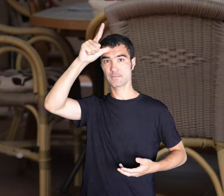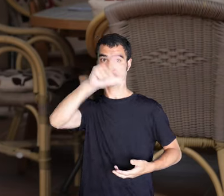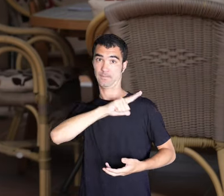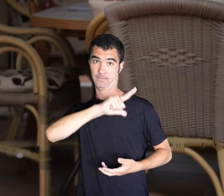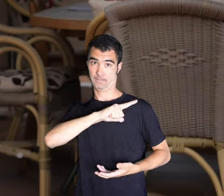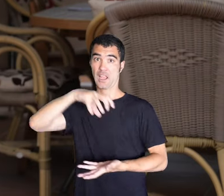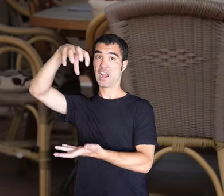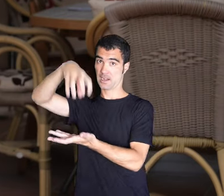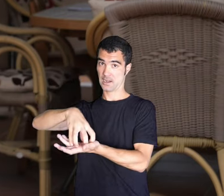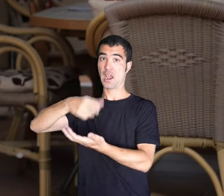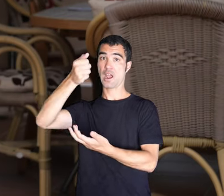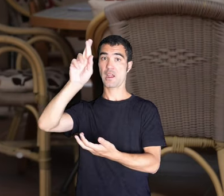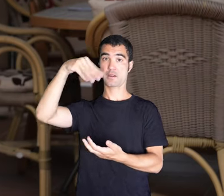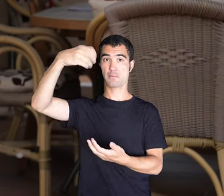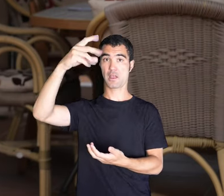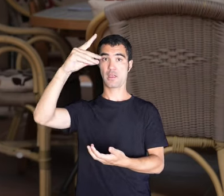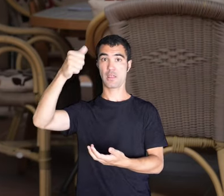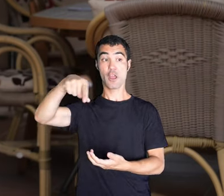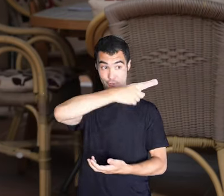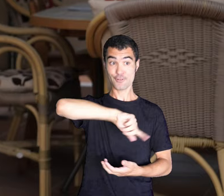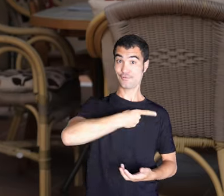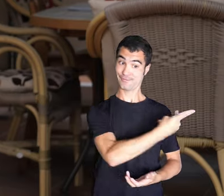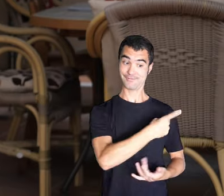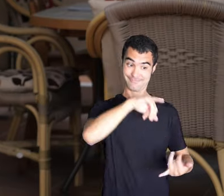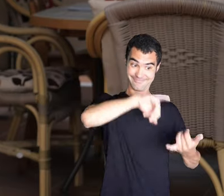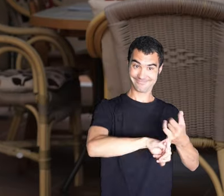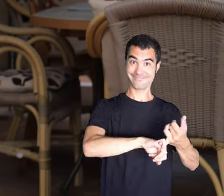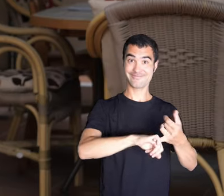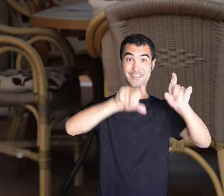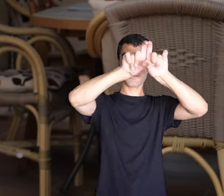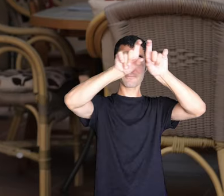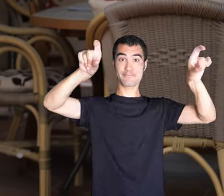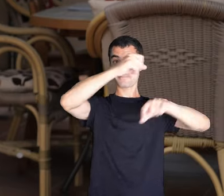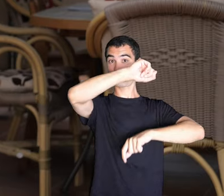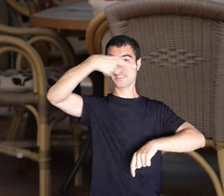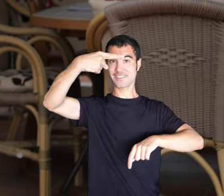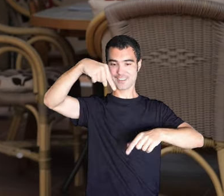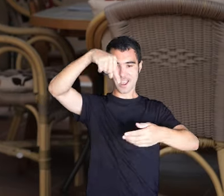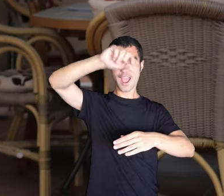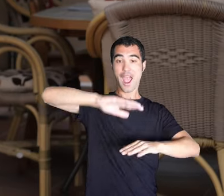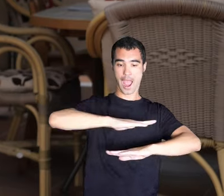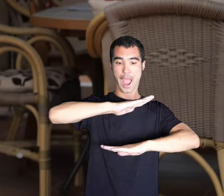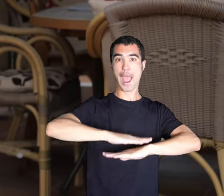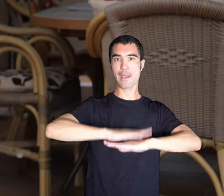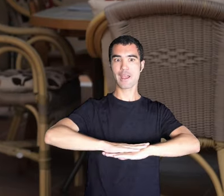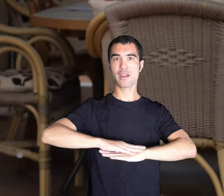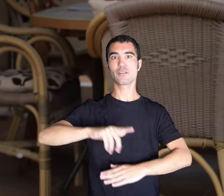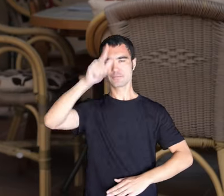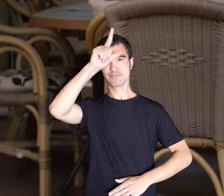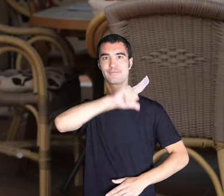Además, nosotros durante un tiempo hemos vivido en el piso encima de la comandancia de aquí del